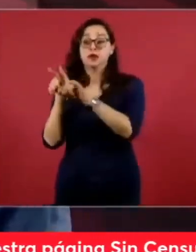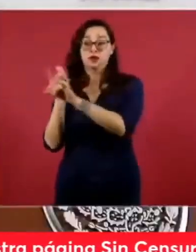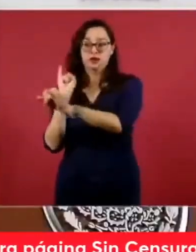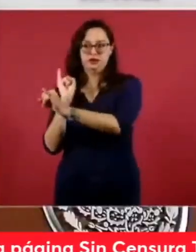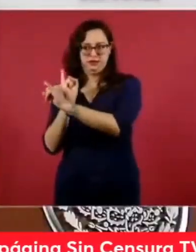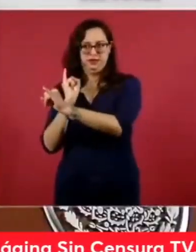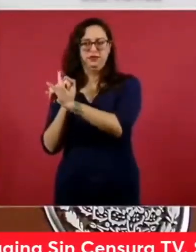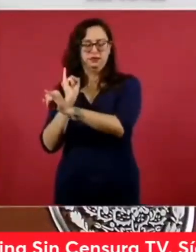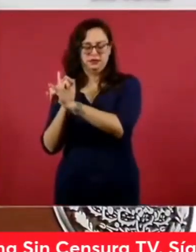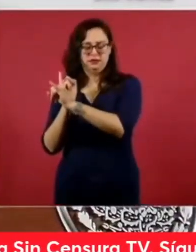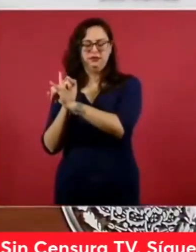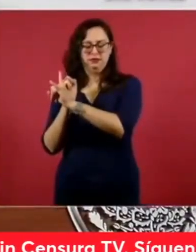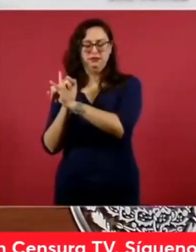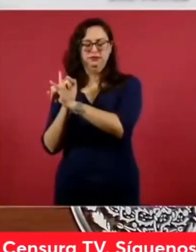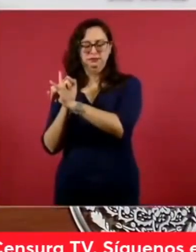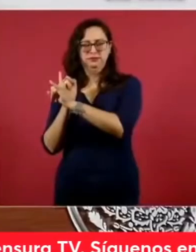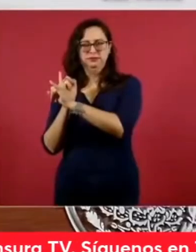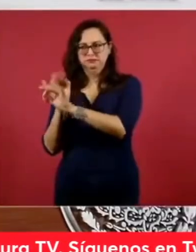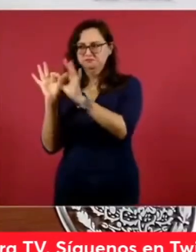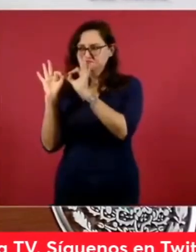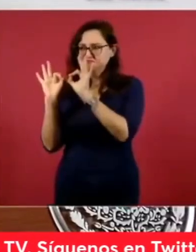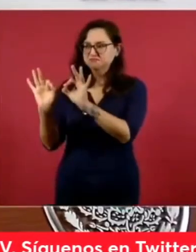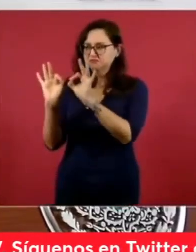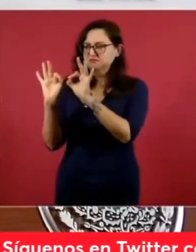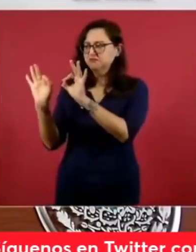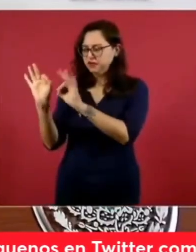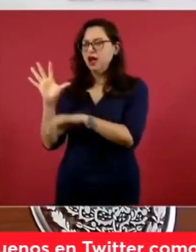Hay periódicos donde